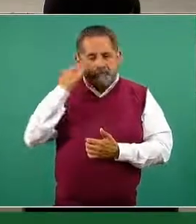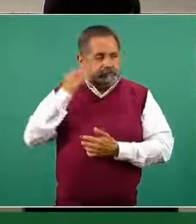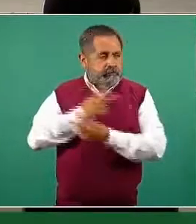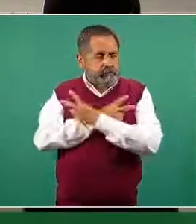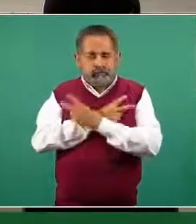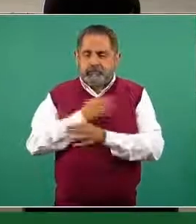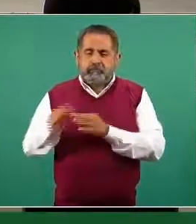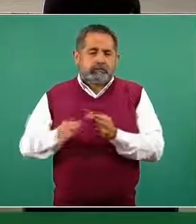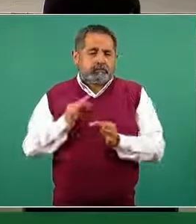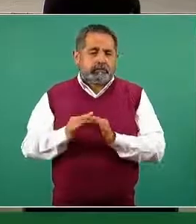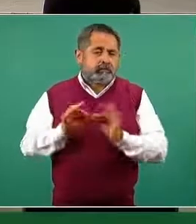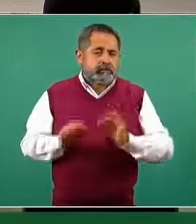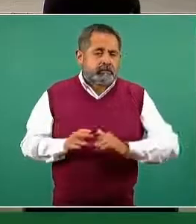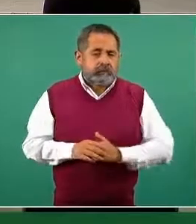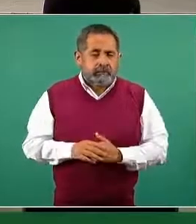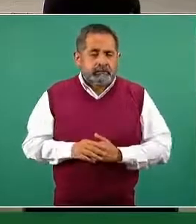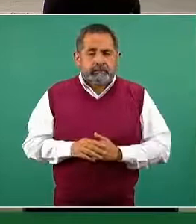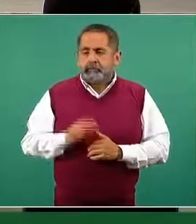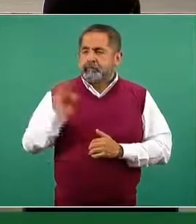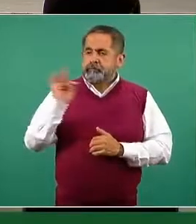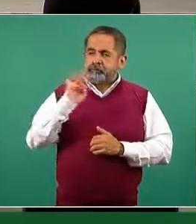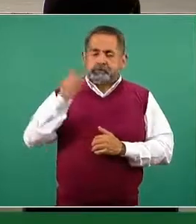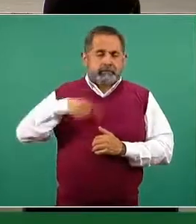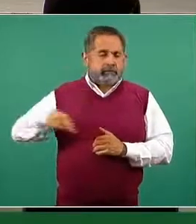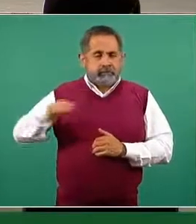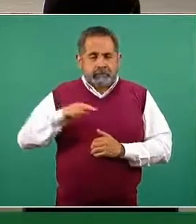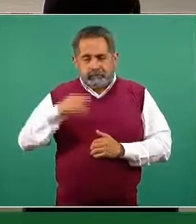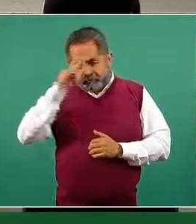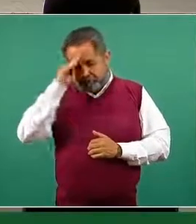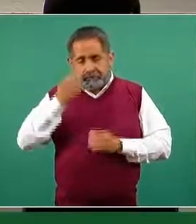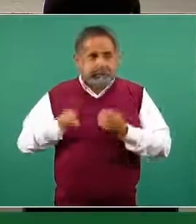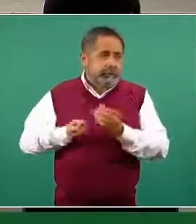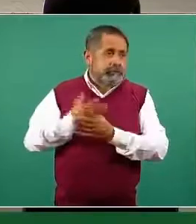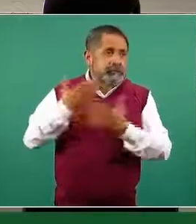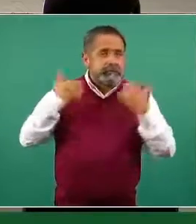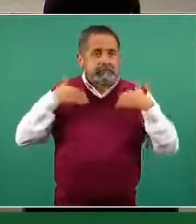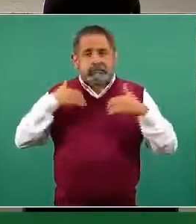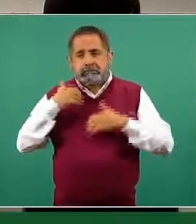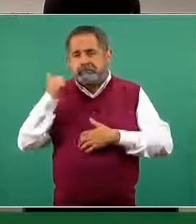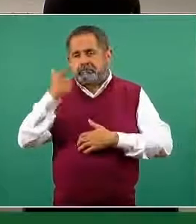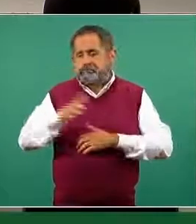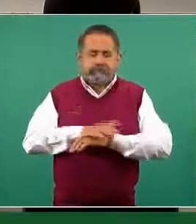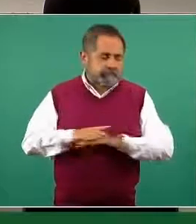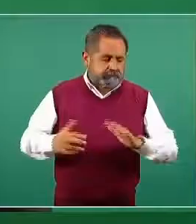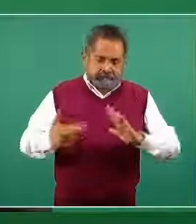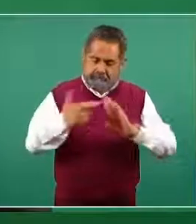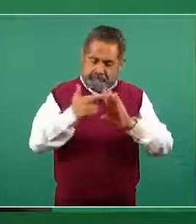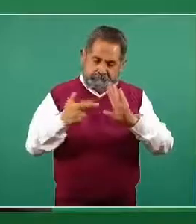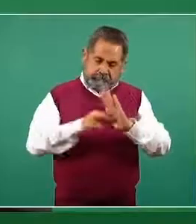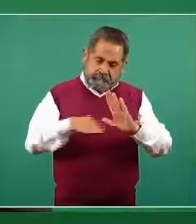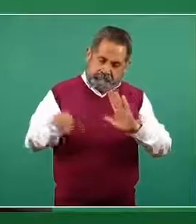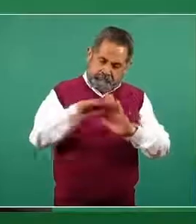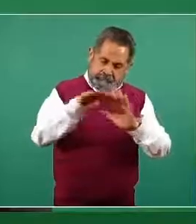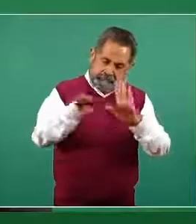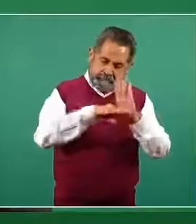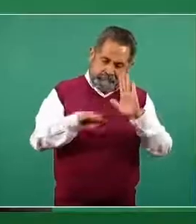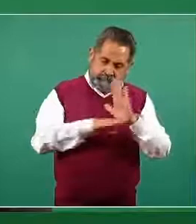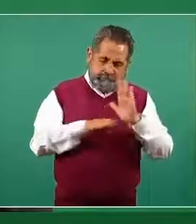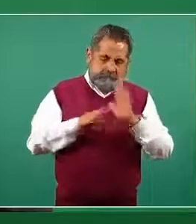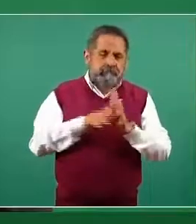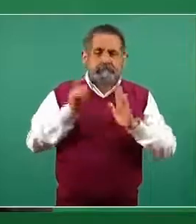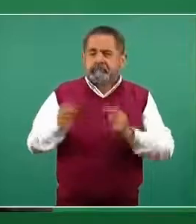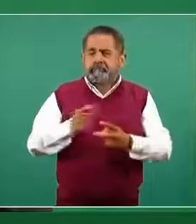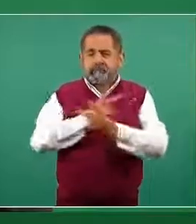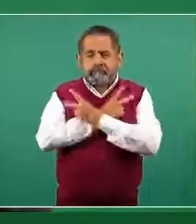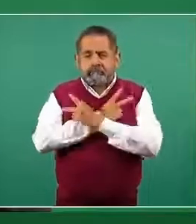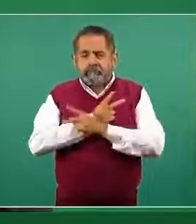vacacional, si ya se tenían planes de salir, el decálogo de las